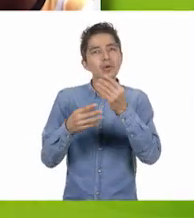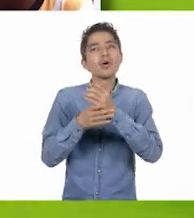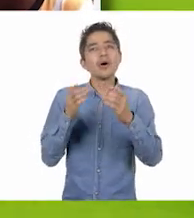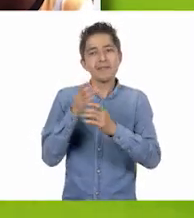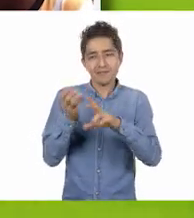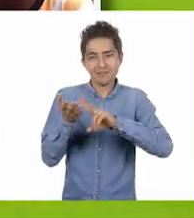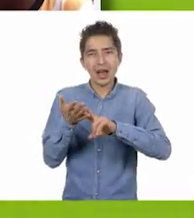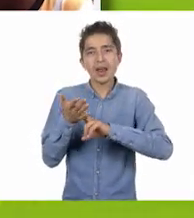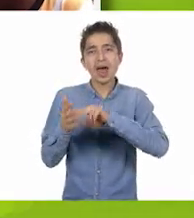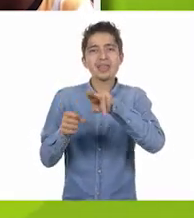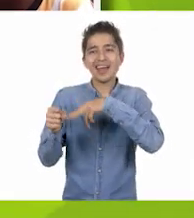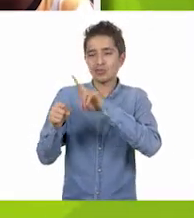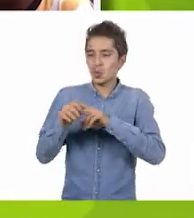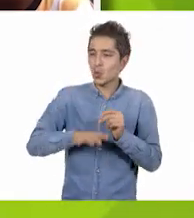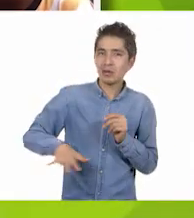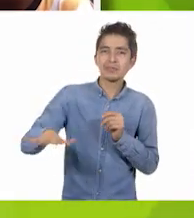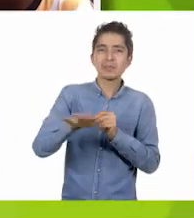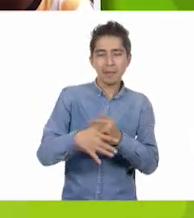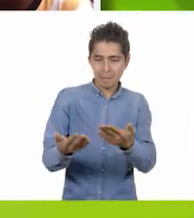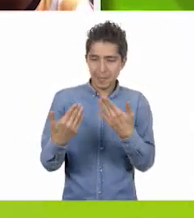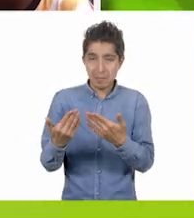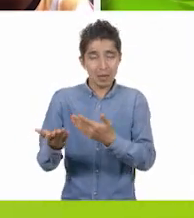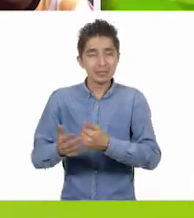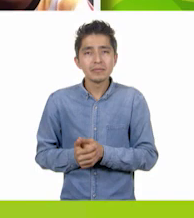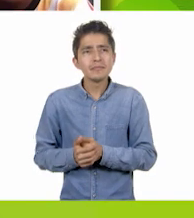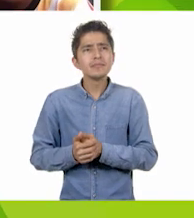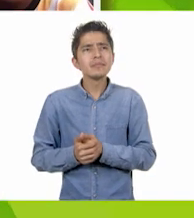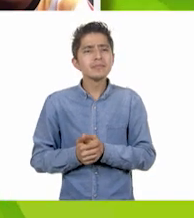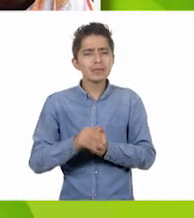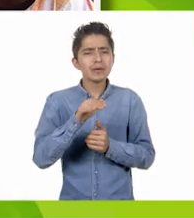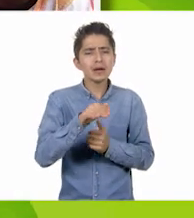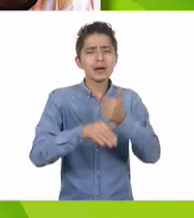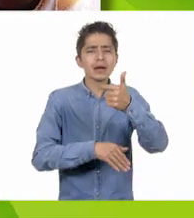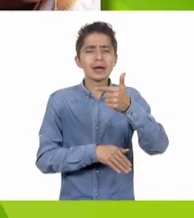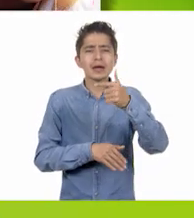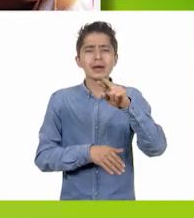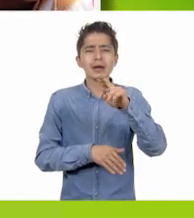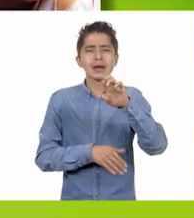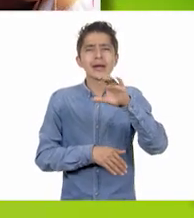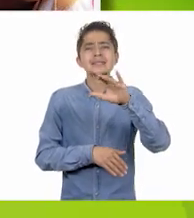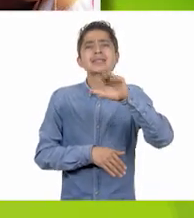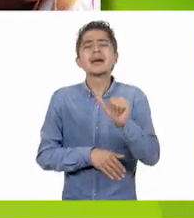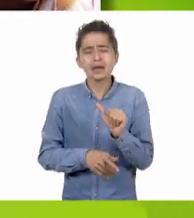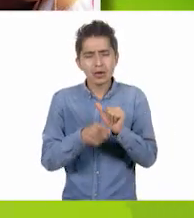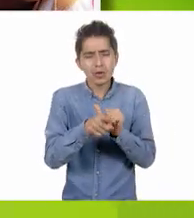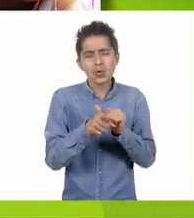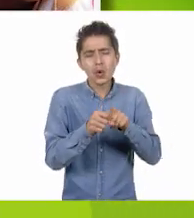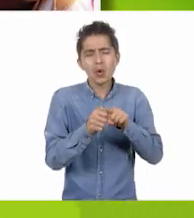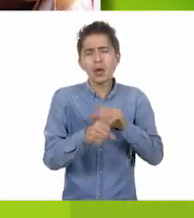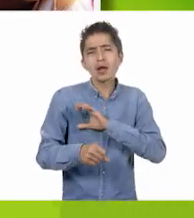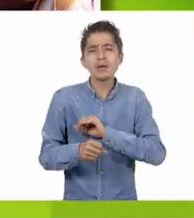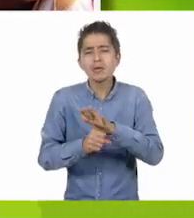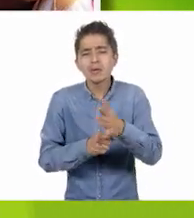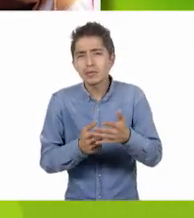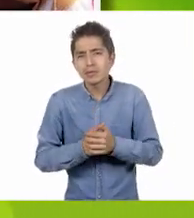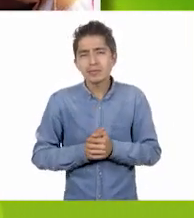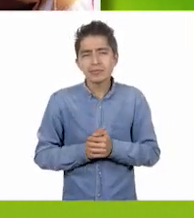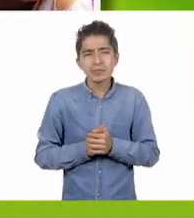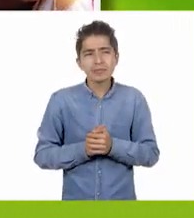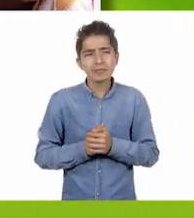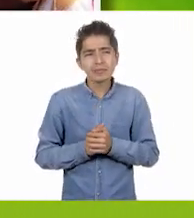en la naturaleza. Muy bien, Emiliano. Oye, Grecia, ¿cuál es tu color favorito?